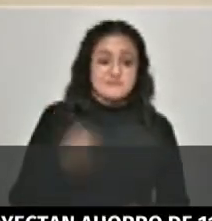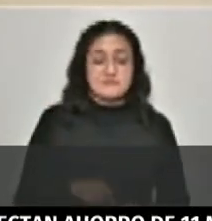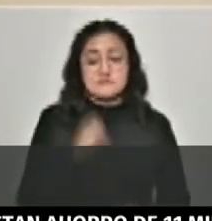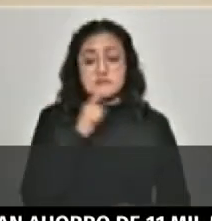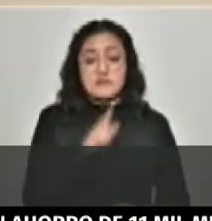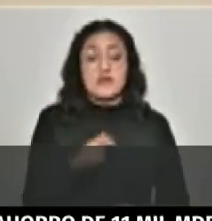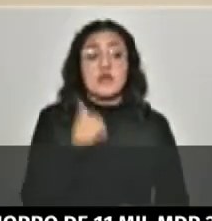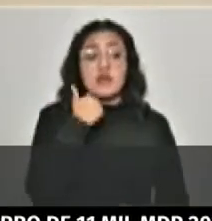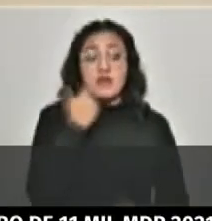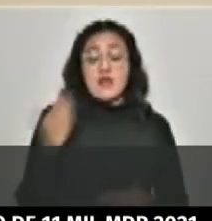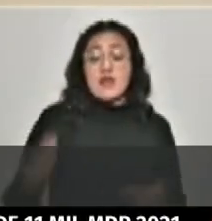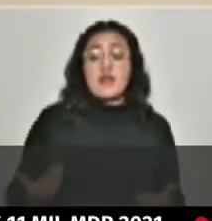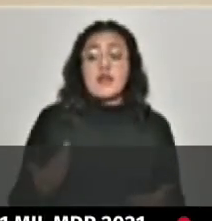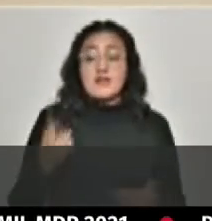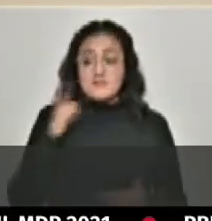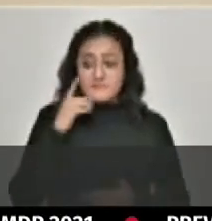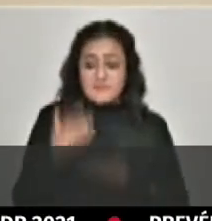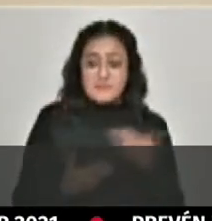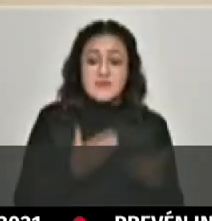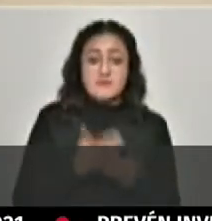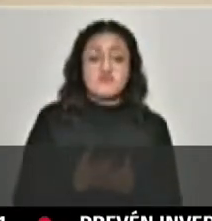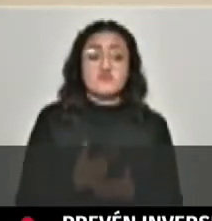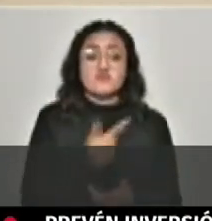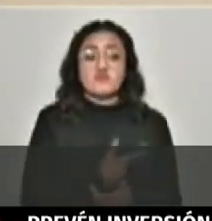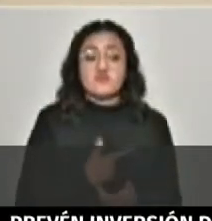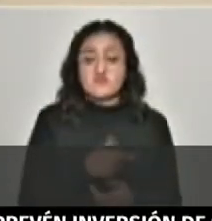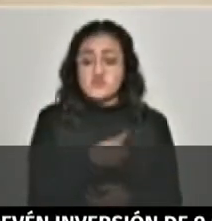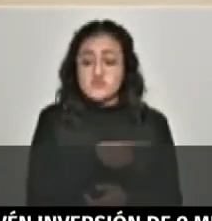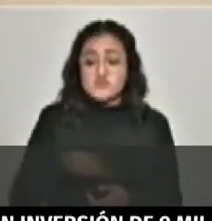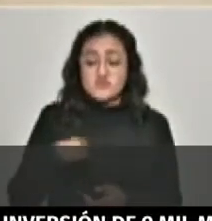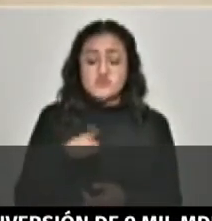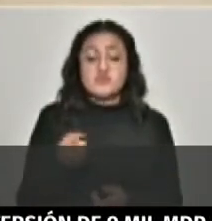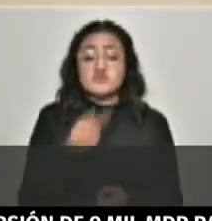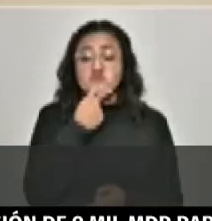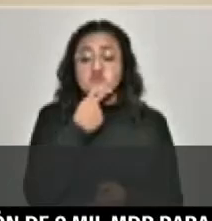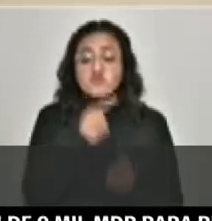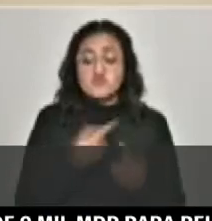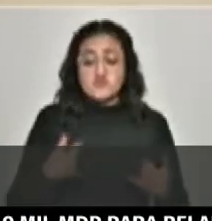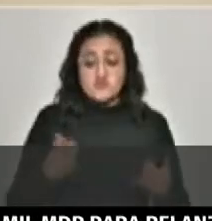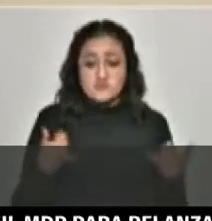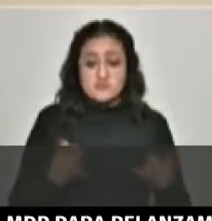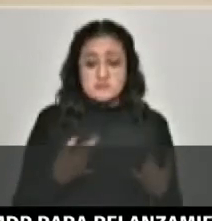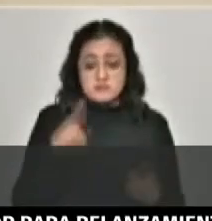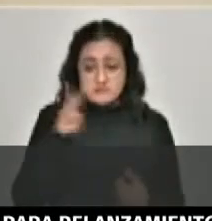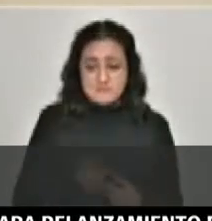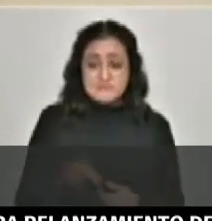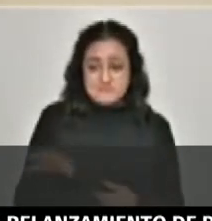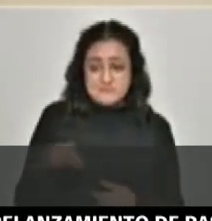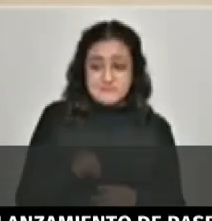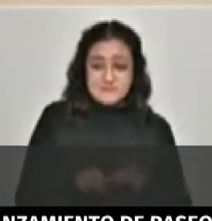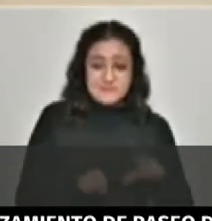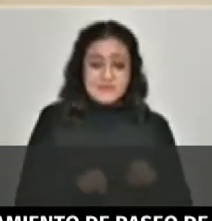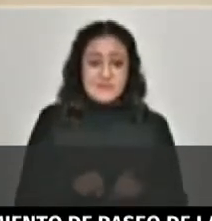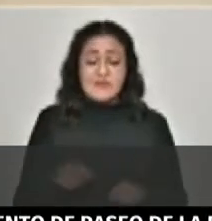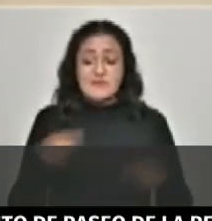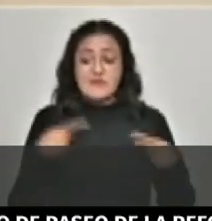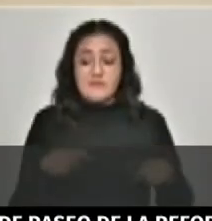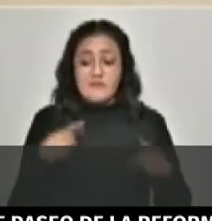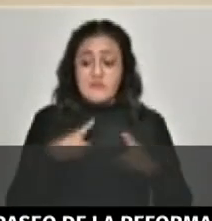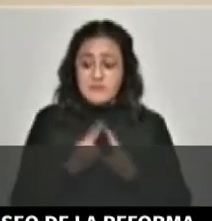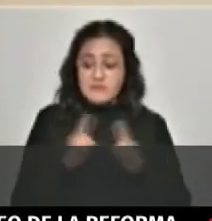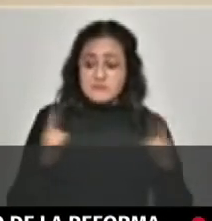gustaba de que le presentaran menores de edad, es cierta, está tomada de los dichos de la gente que